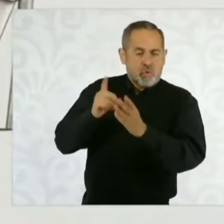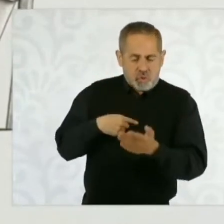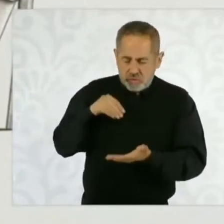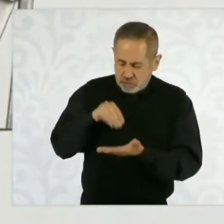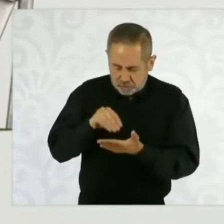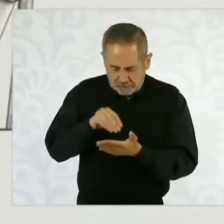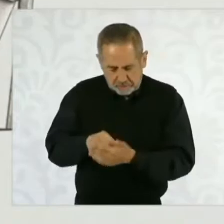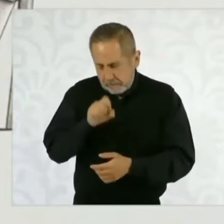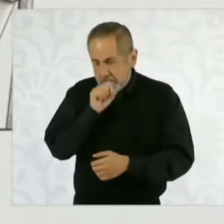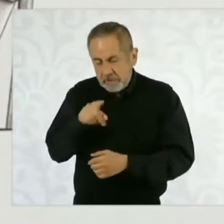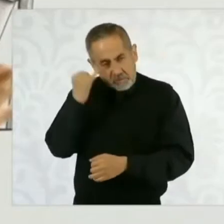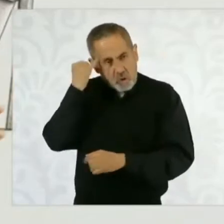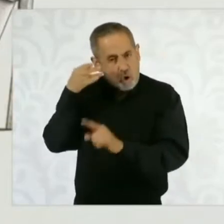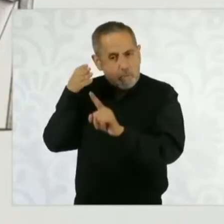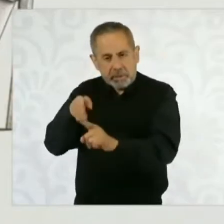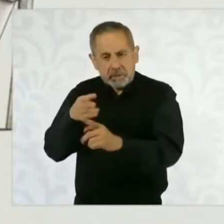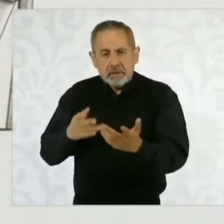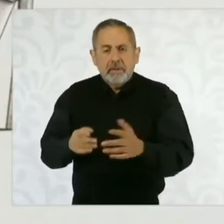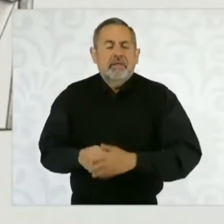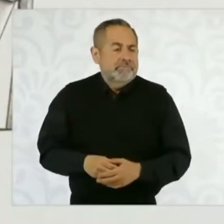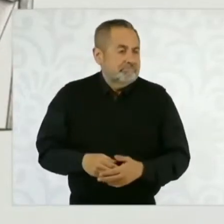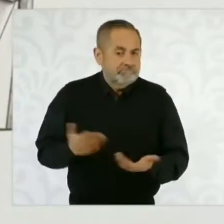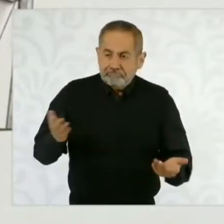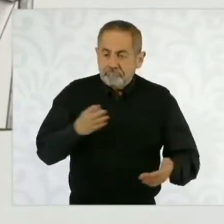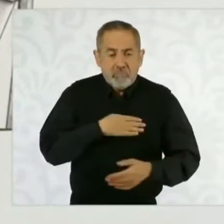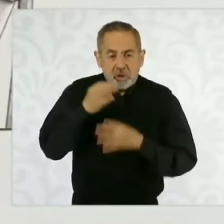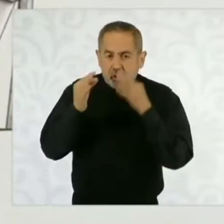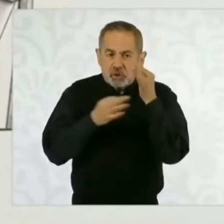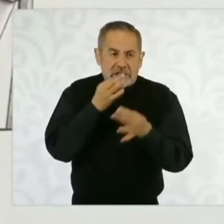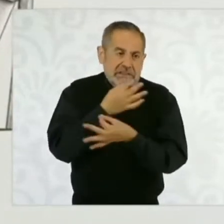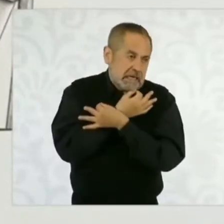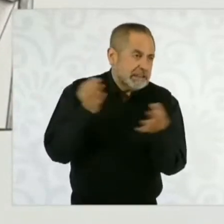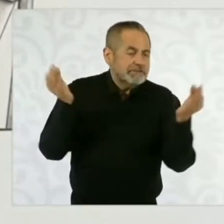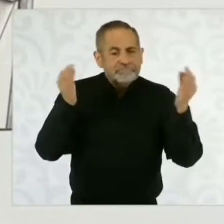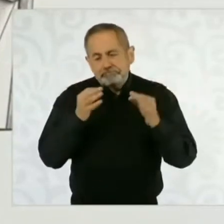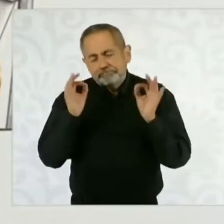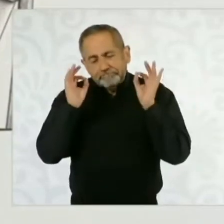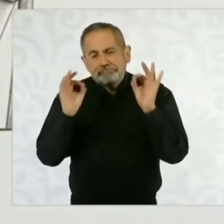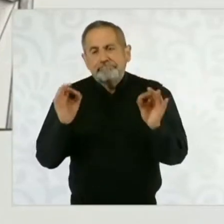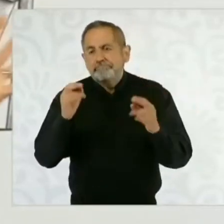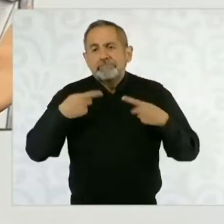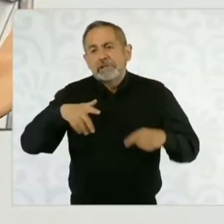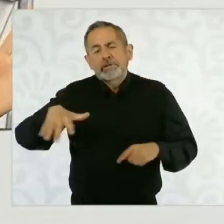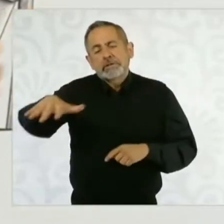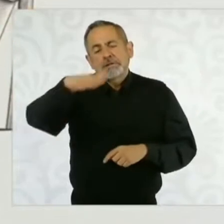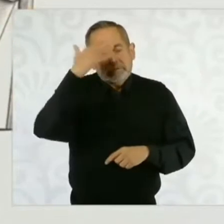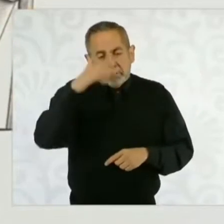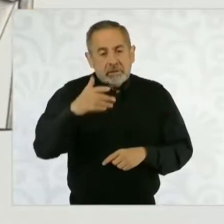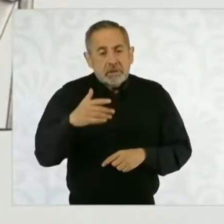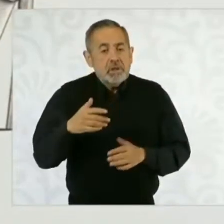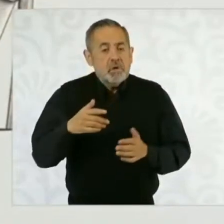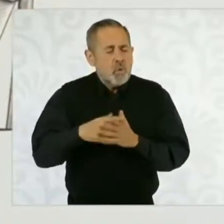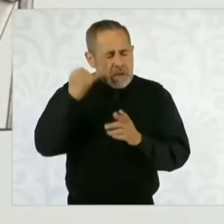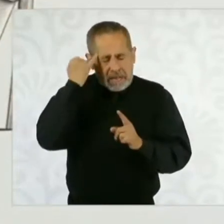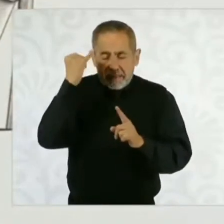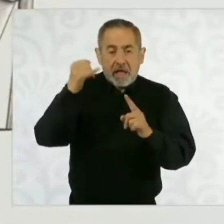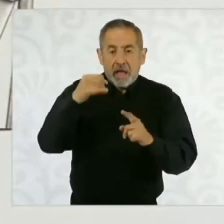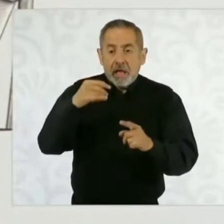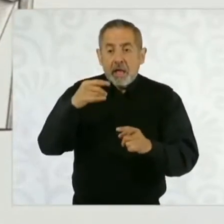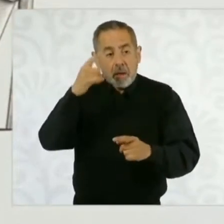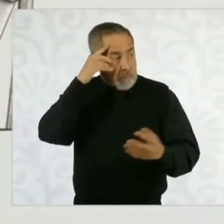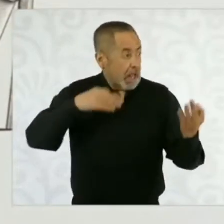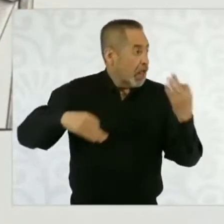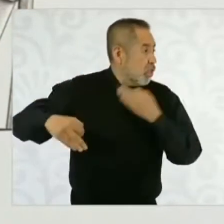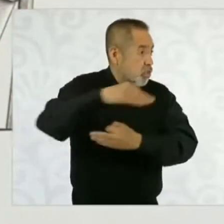en el país. Entonces son muy buenas noticias para el pueblo de México y con nuestra máxima siempre que es por el bien